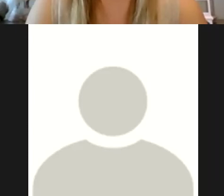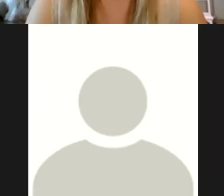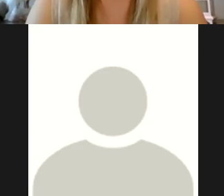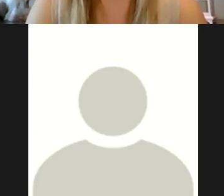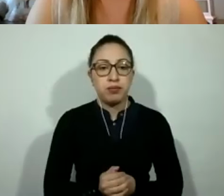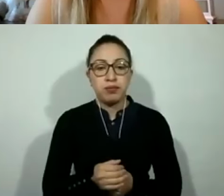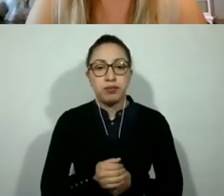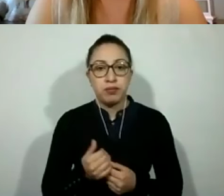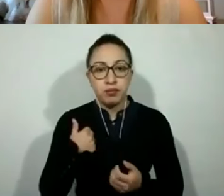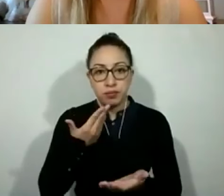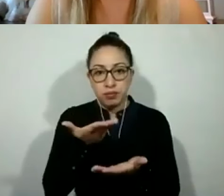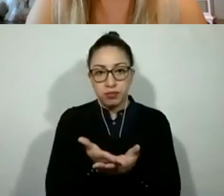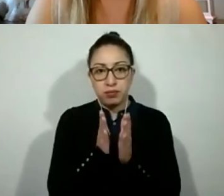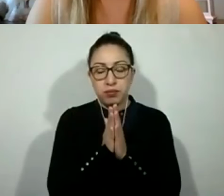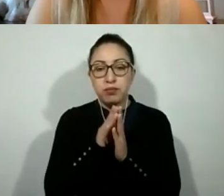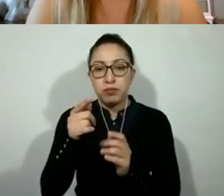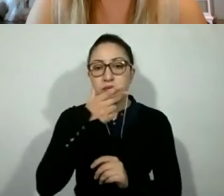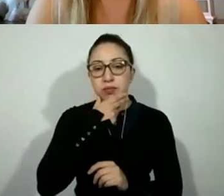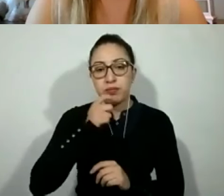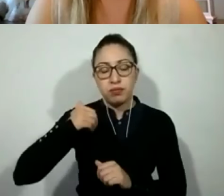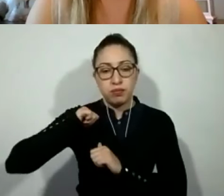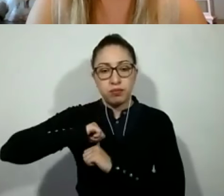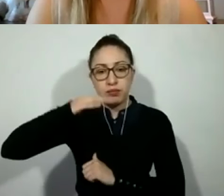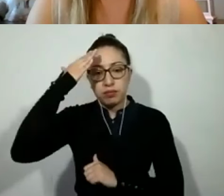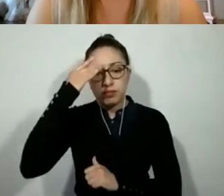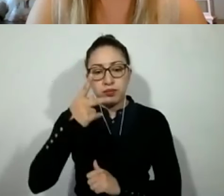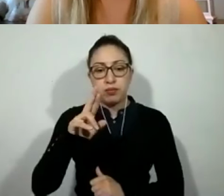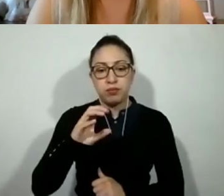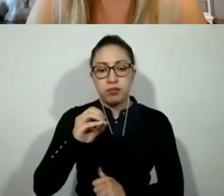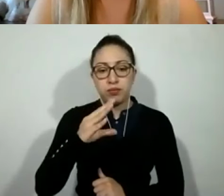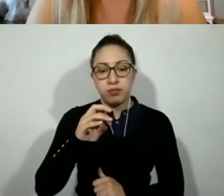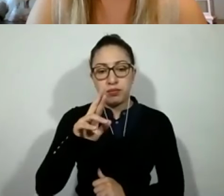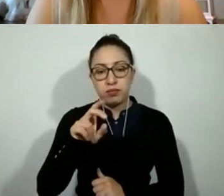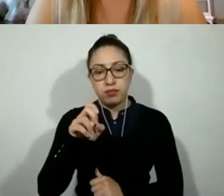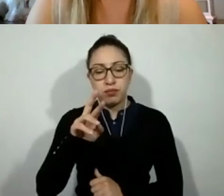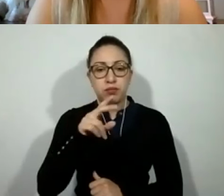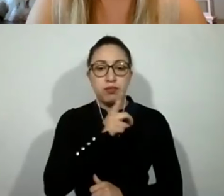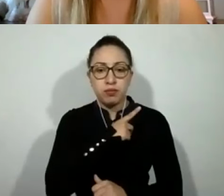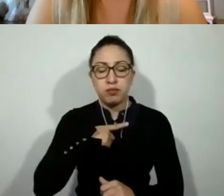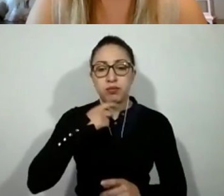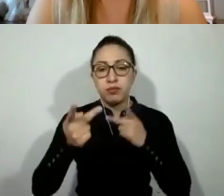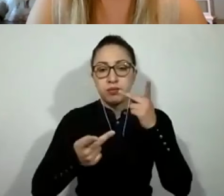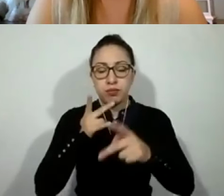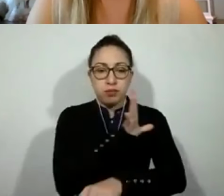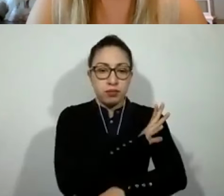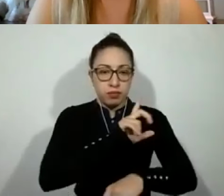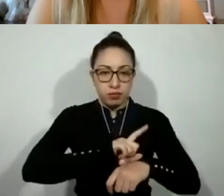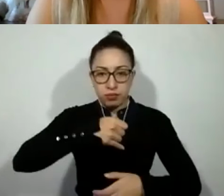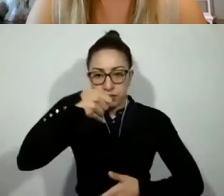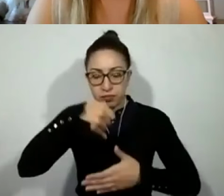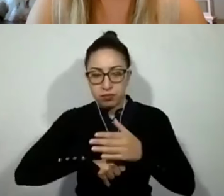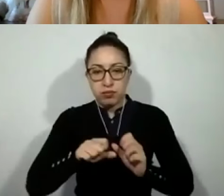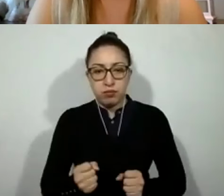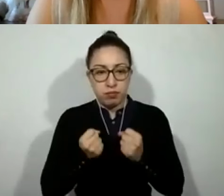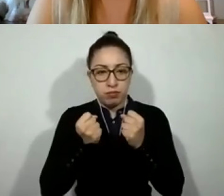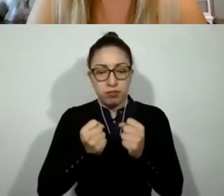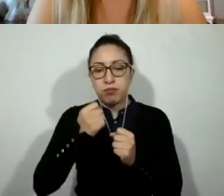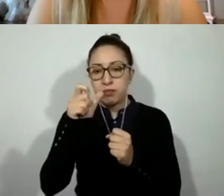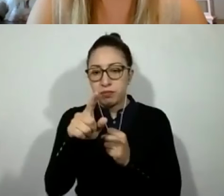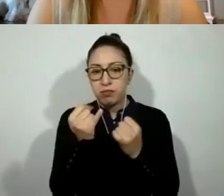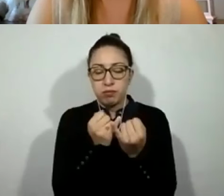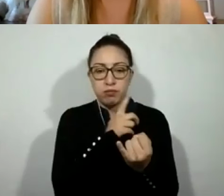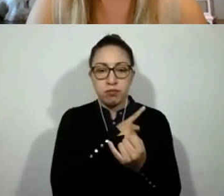Meraz Ángeles a que se conduzca con la verdad y a guardar a cualquiera de las diputadas y diputados integrantes de esta comisión, así como a